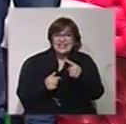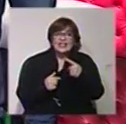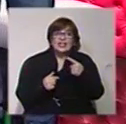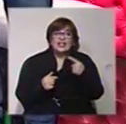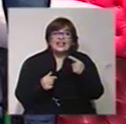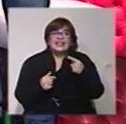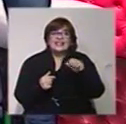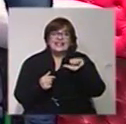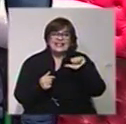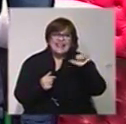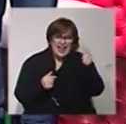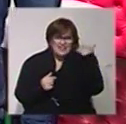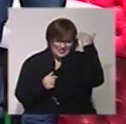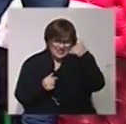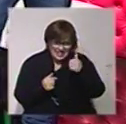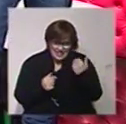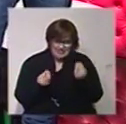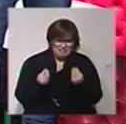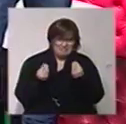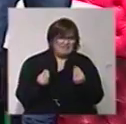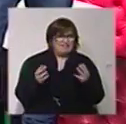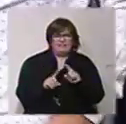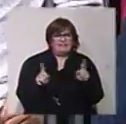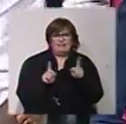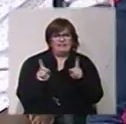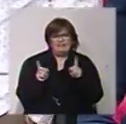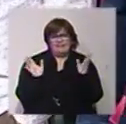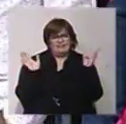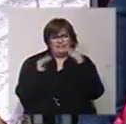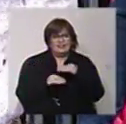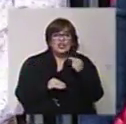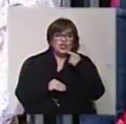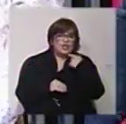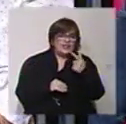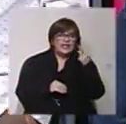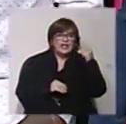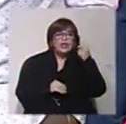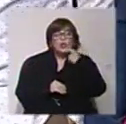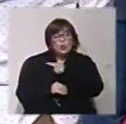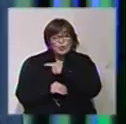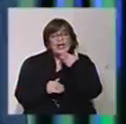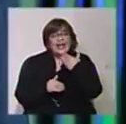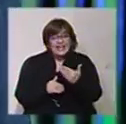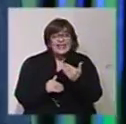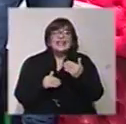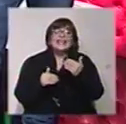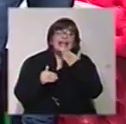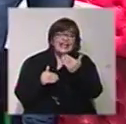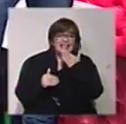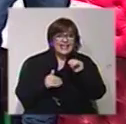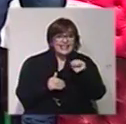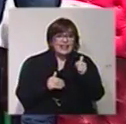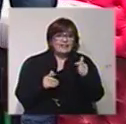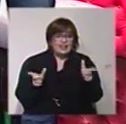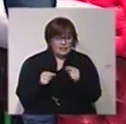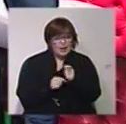algunos y perdieron. Arabia Saudita que ganaba hoy contra Rusia. Yo puse ganar a Rusia. Franco, gracias. Bueno, muchas gracias. Nos vamos